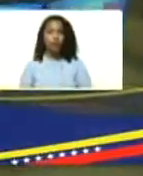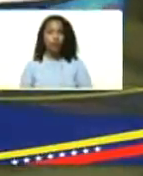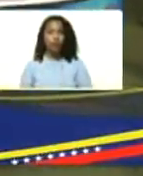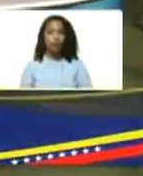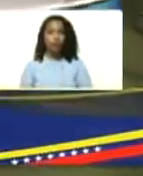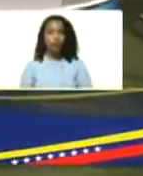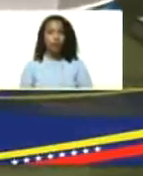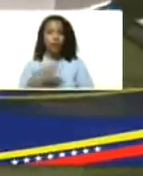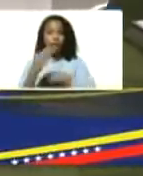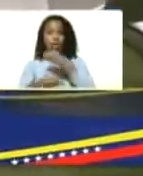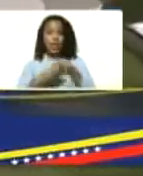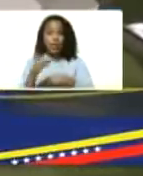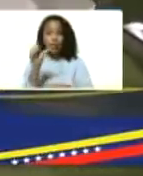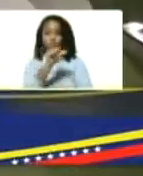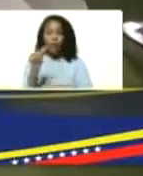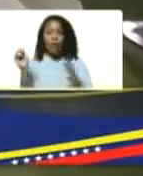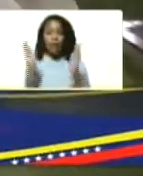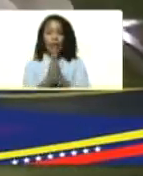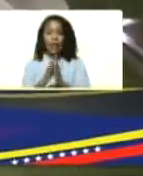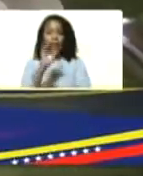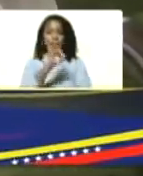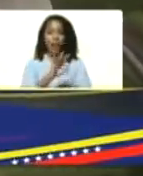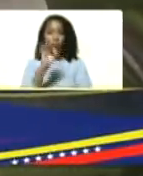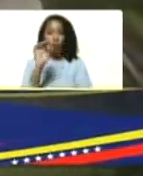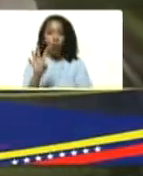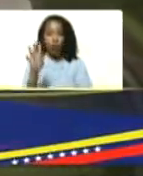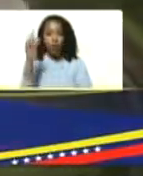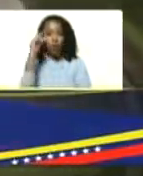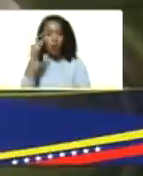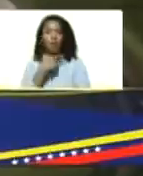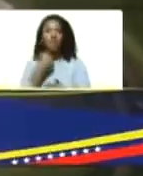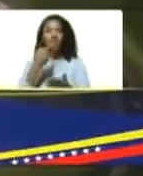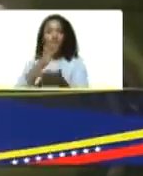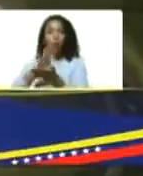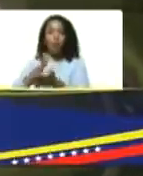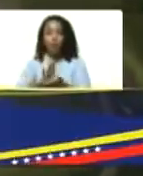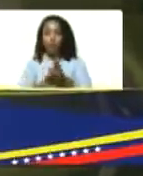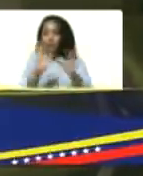tuvimos en semana santa' 34 días sin fallecido